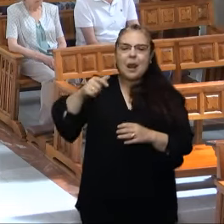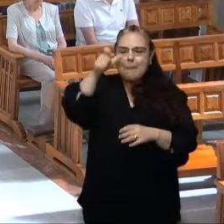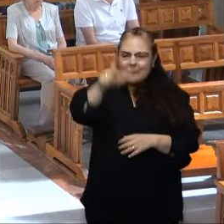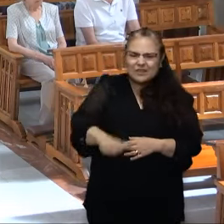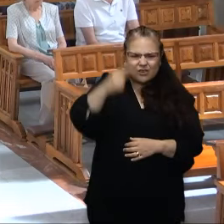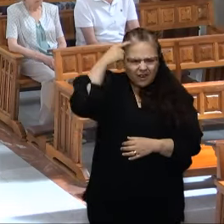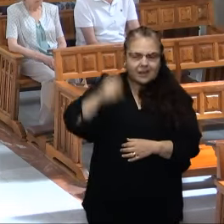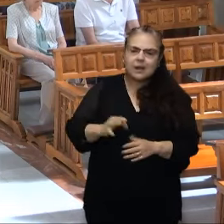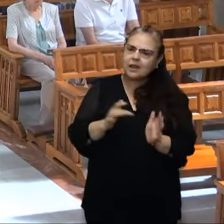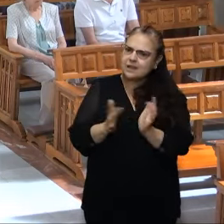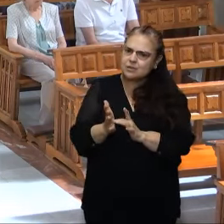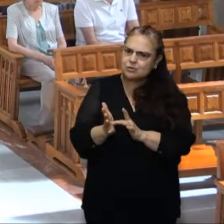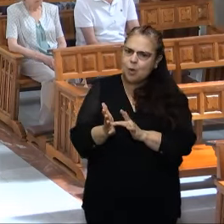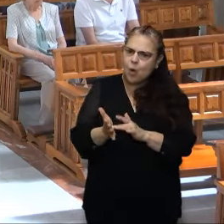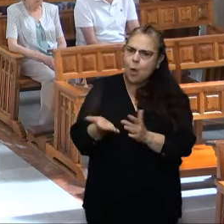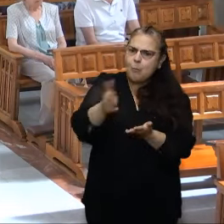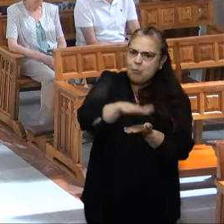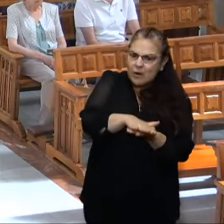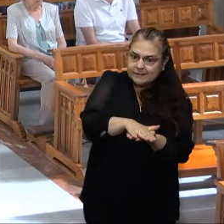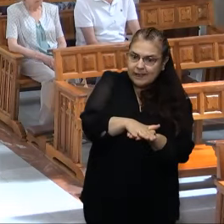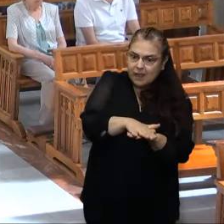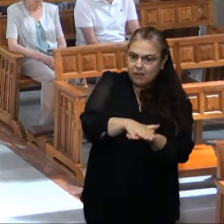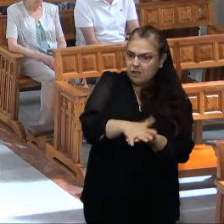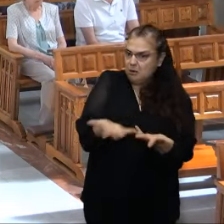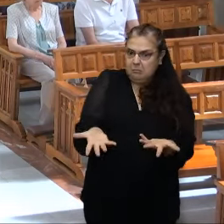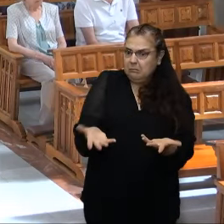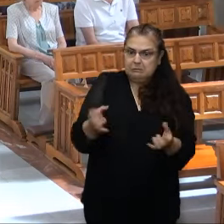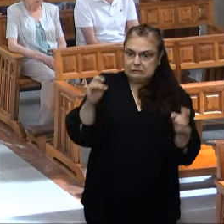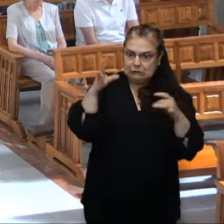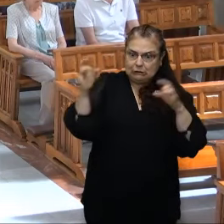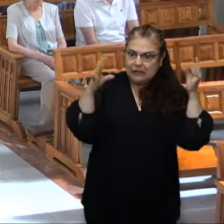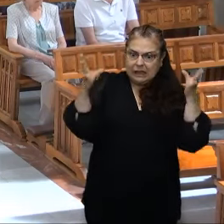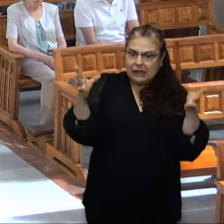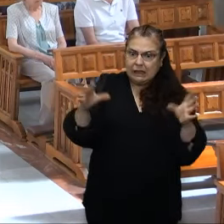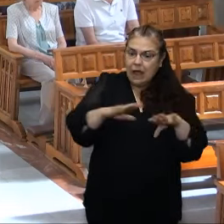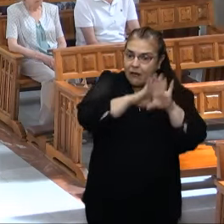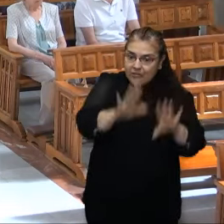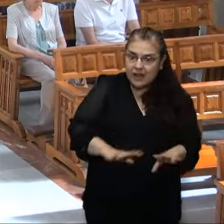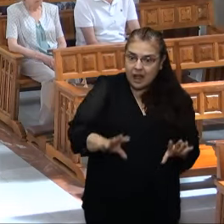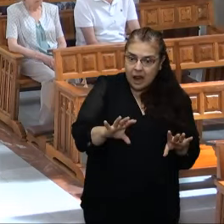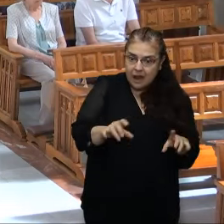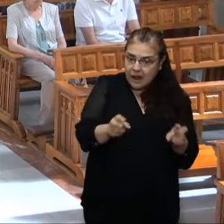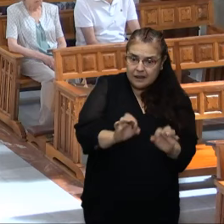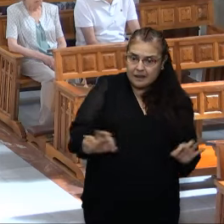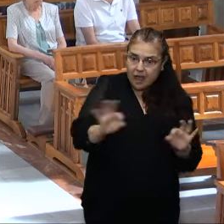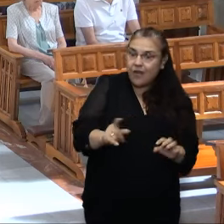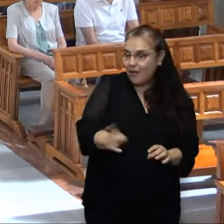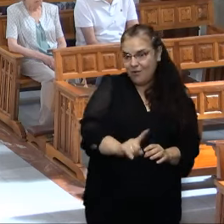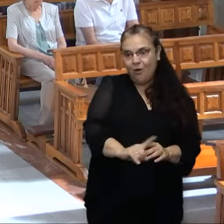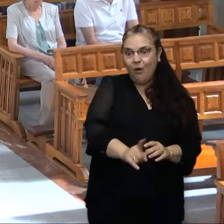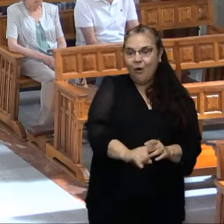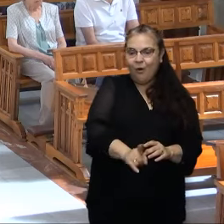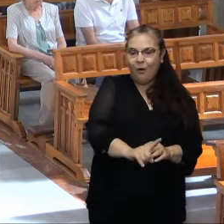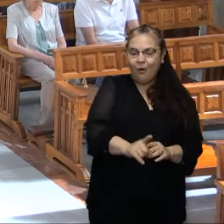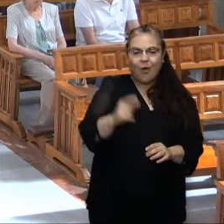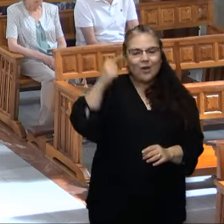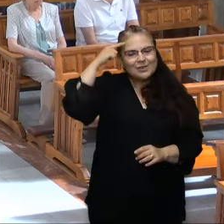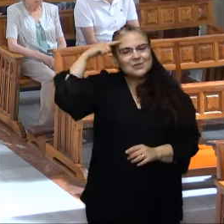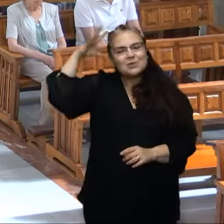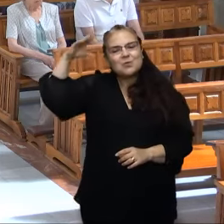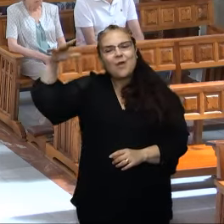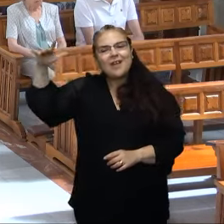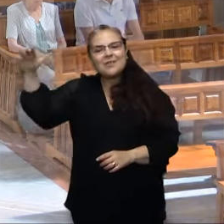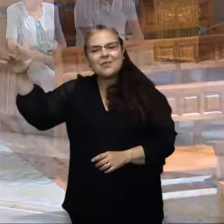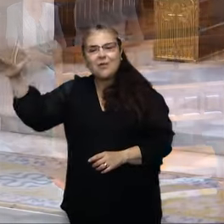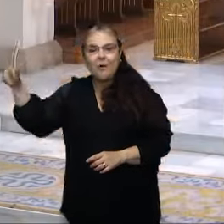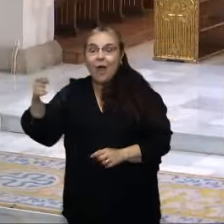muerte no es un absurdo ni el final en la nada, sino un sueño cuyo despertar es